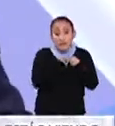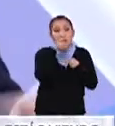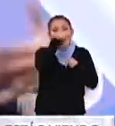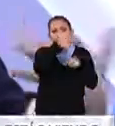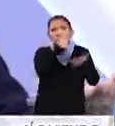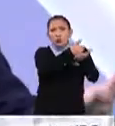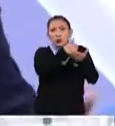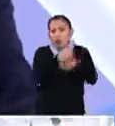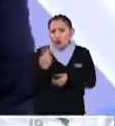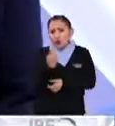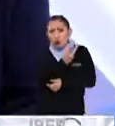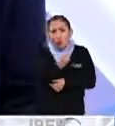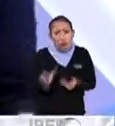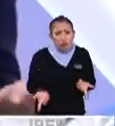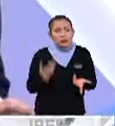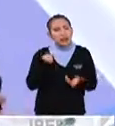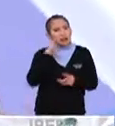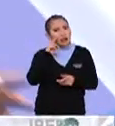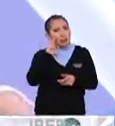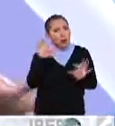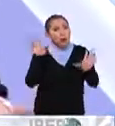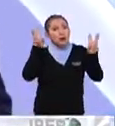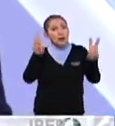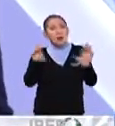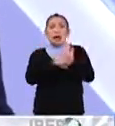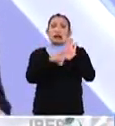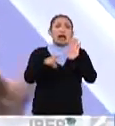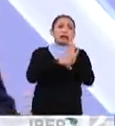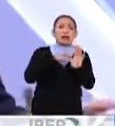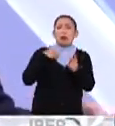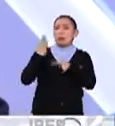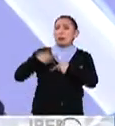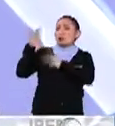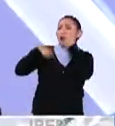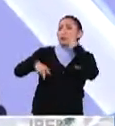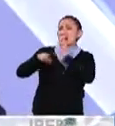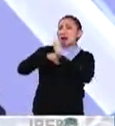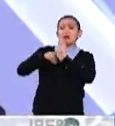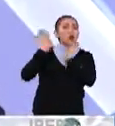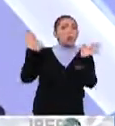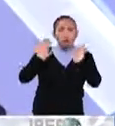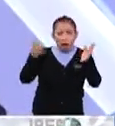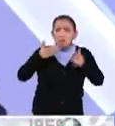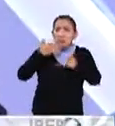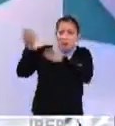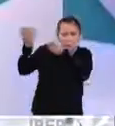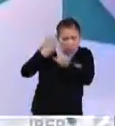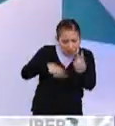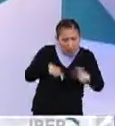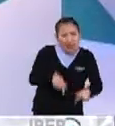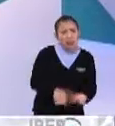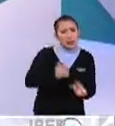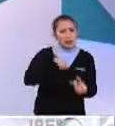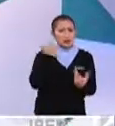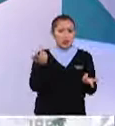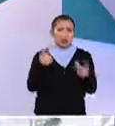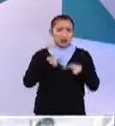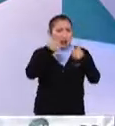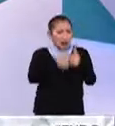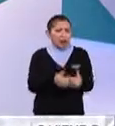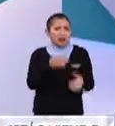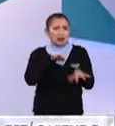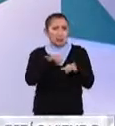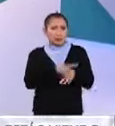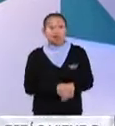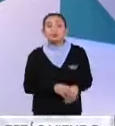que subrayar mucho más para que no se viera como un tema negativo. Sí, y a nivel que internacional se pueda aprovechar los flujos migratorios. Sin duda. ¿No? Y como